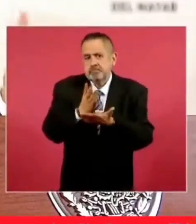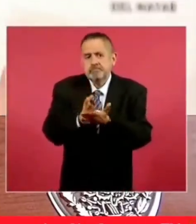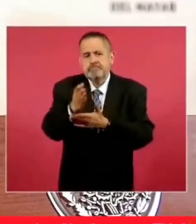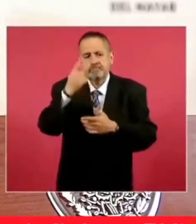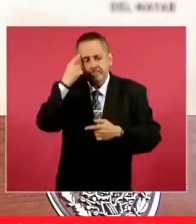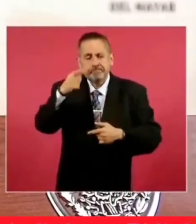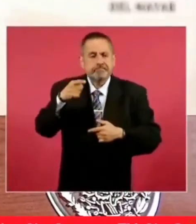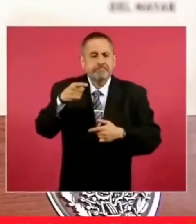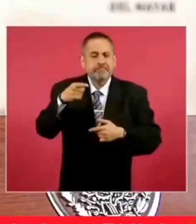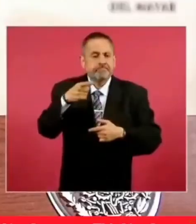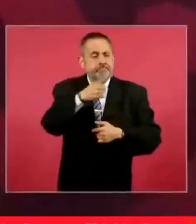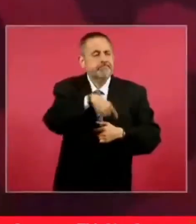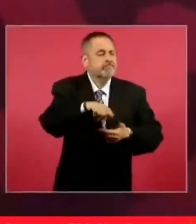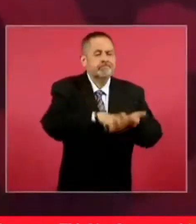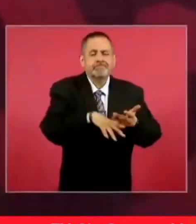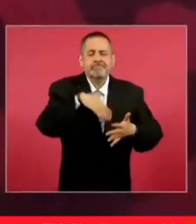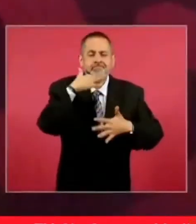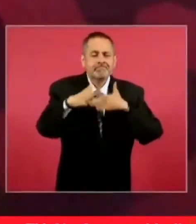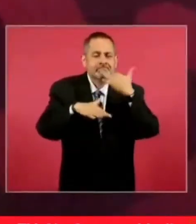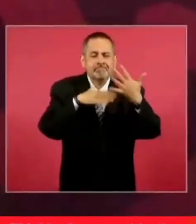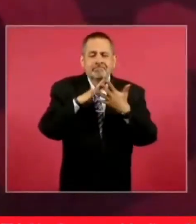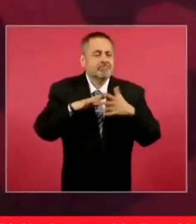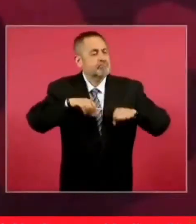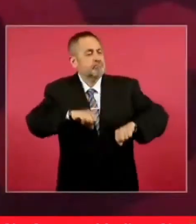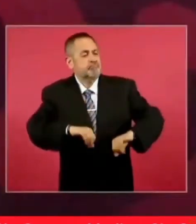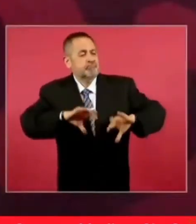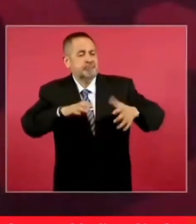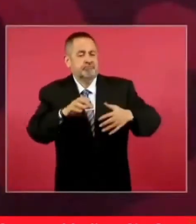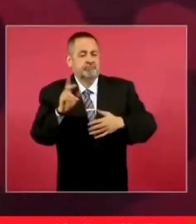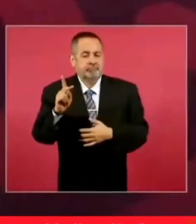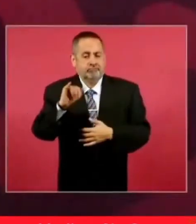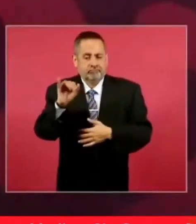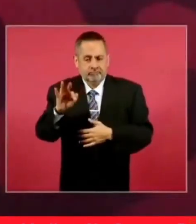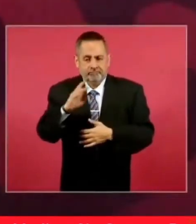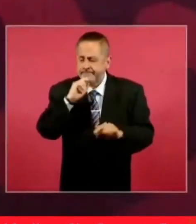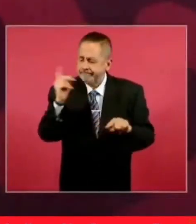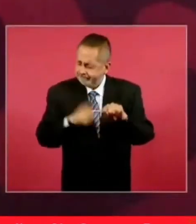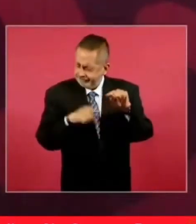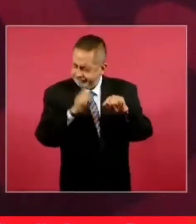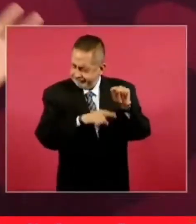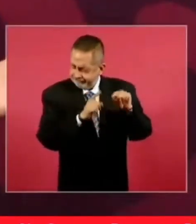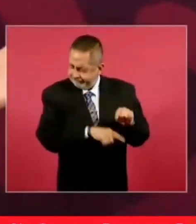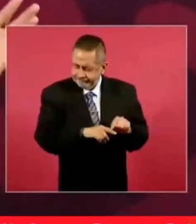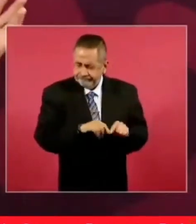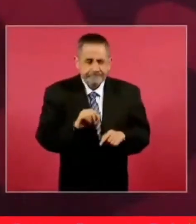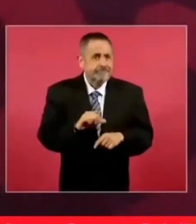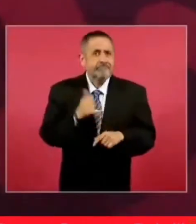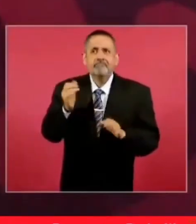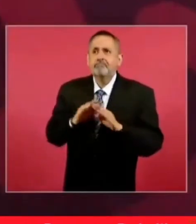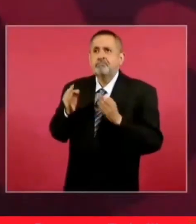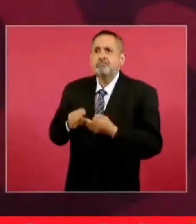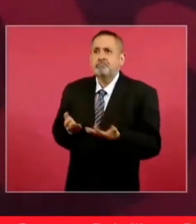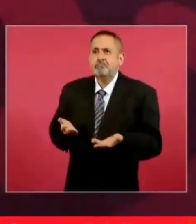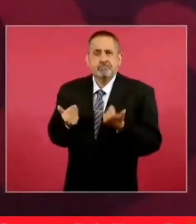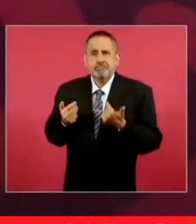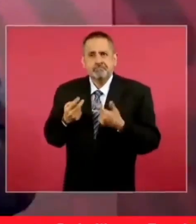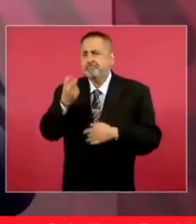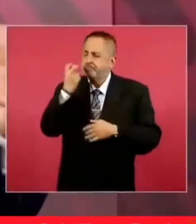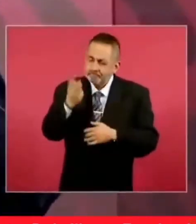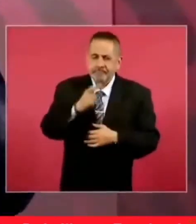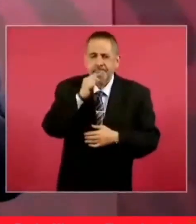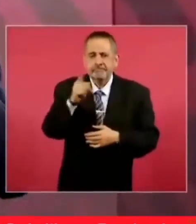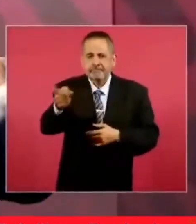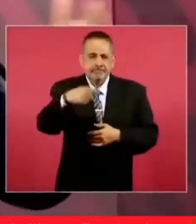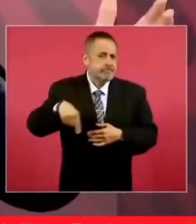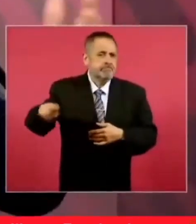frente a la corrupción que impera en el Poder Judicial. No veo otra para limpiar,